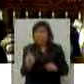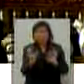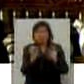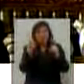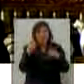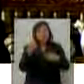unanimidad